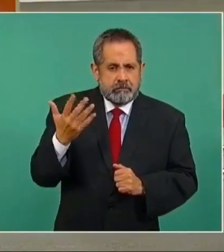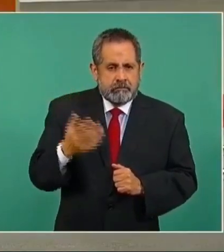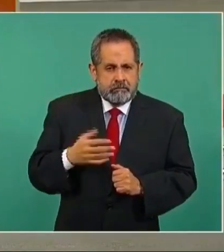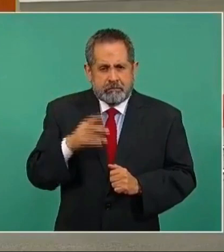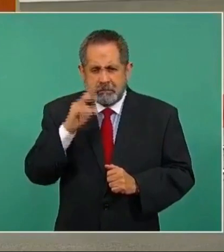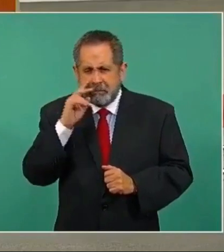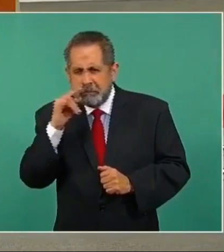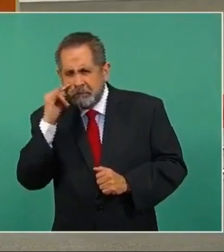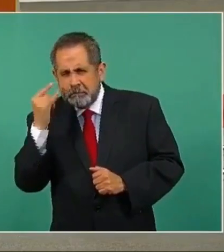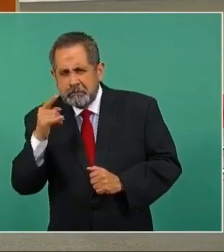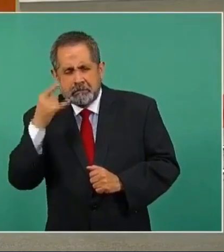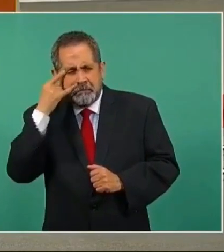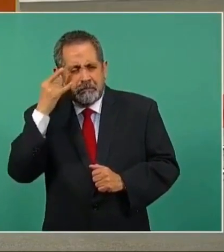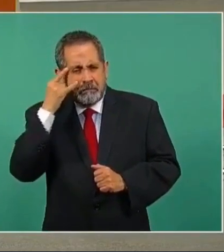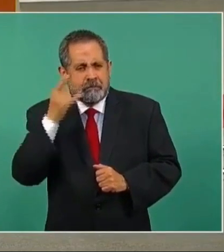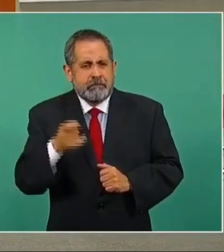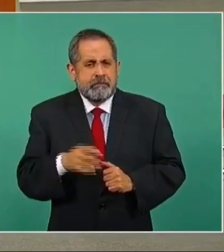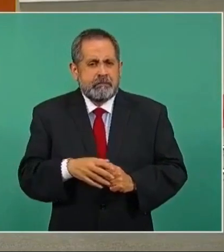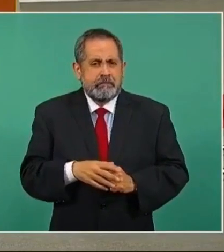no veo Campeche.